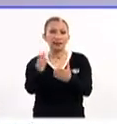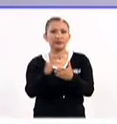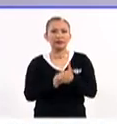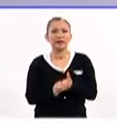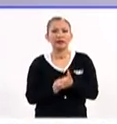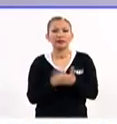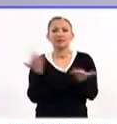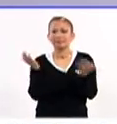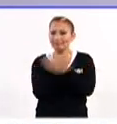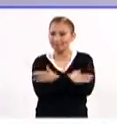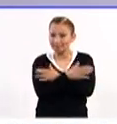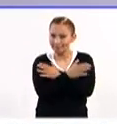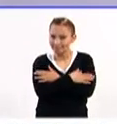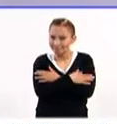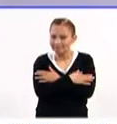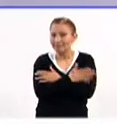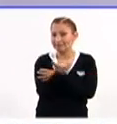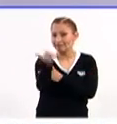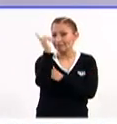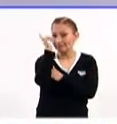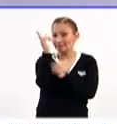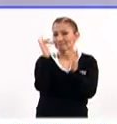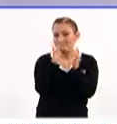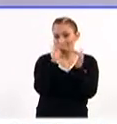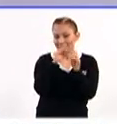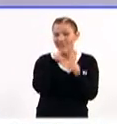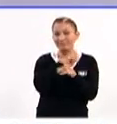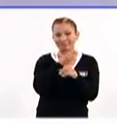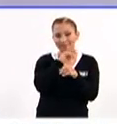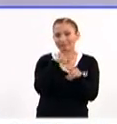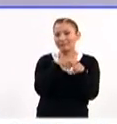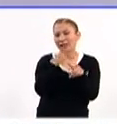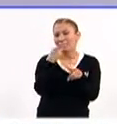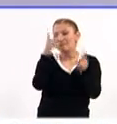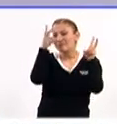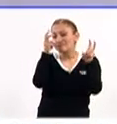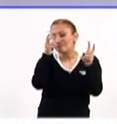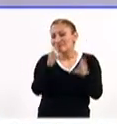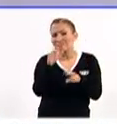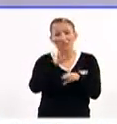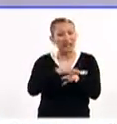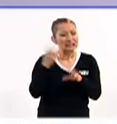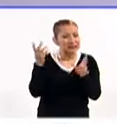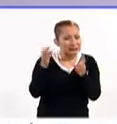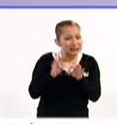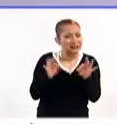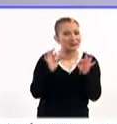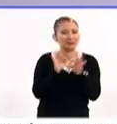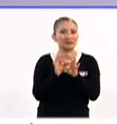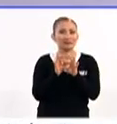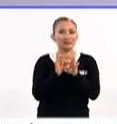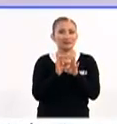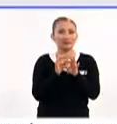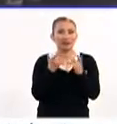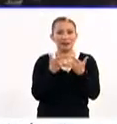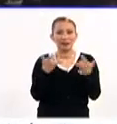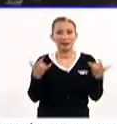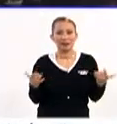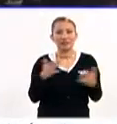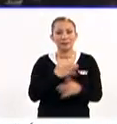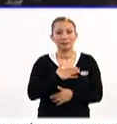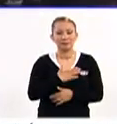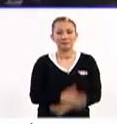muchísimo, le enviamos un fuerte abrazo y esperemos estar en contacto muy pronto para seguir hablando de más temas concernientes a